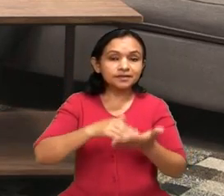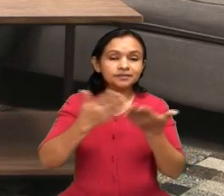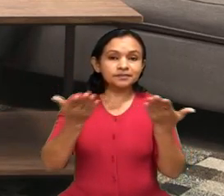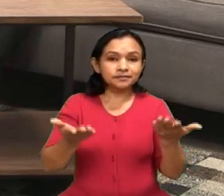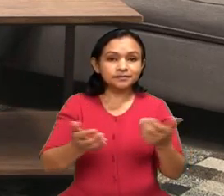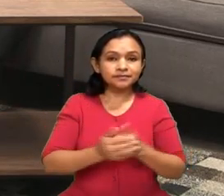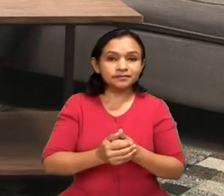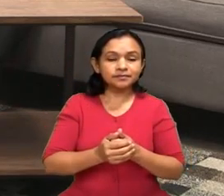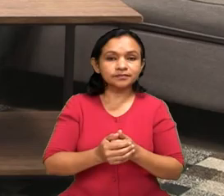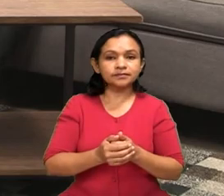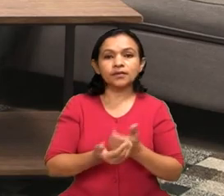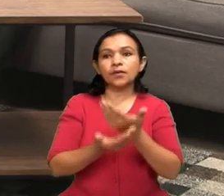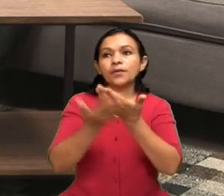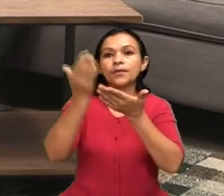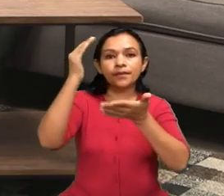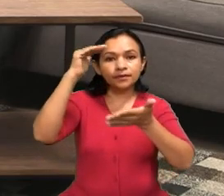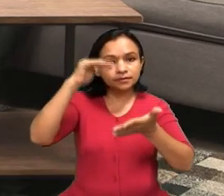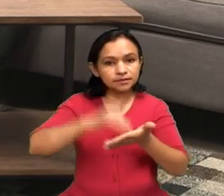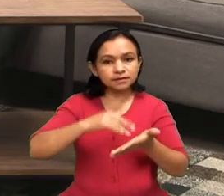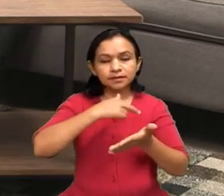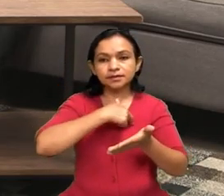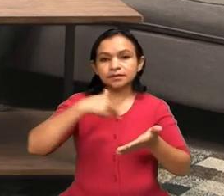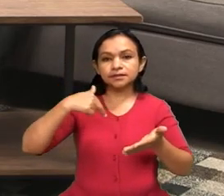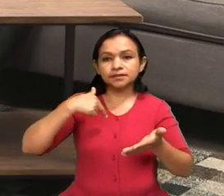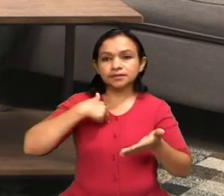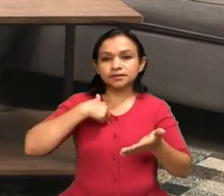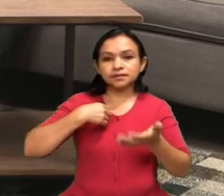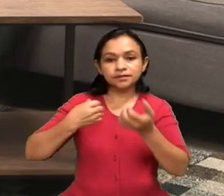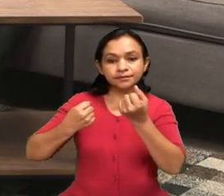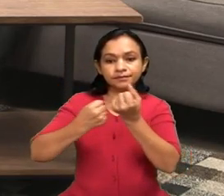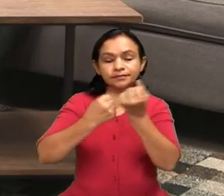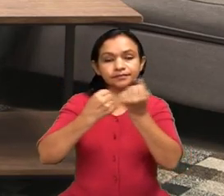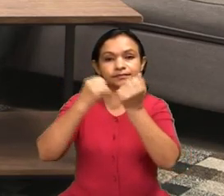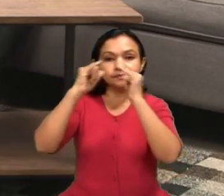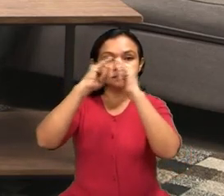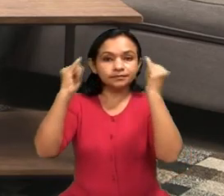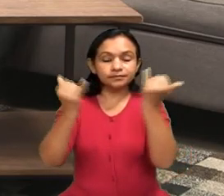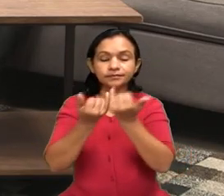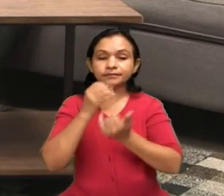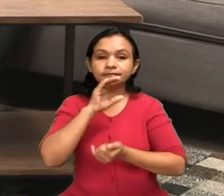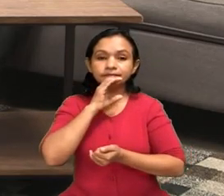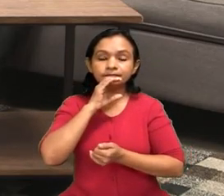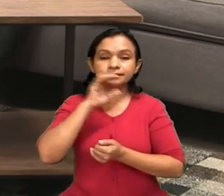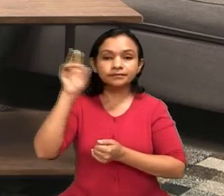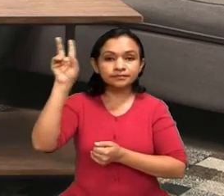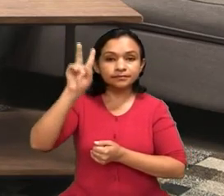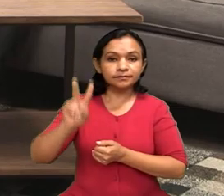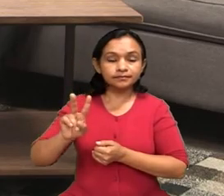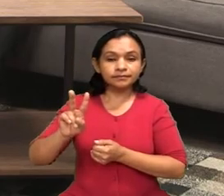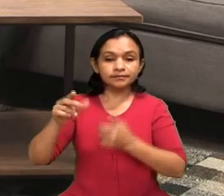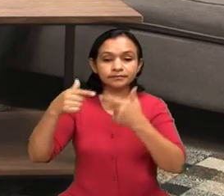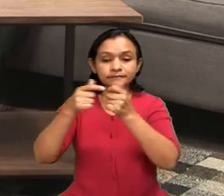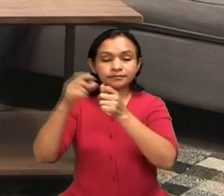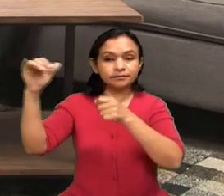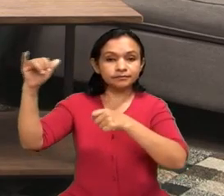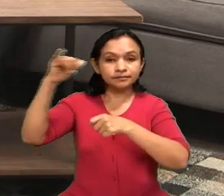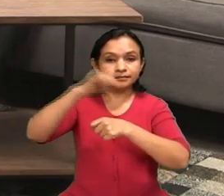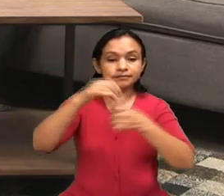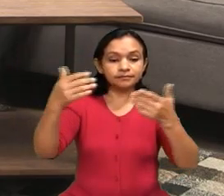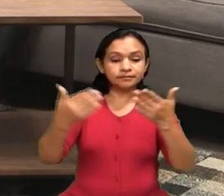Y se volvió a hacer con solidaridad internacional de Cuba, Venezuela, en un nuevo